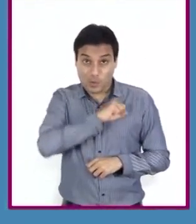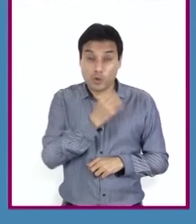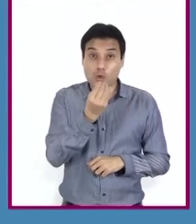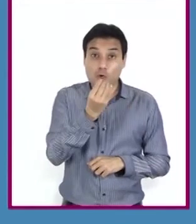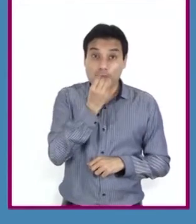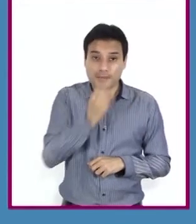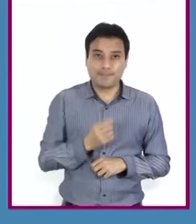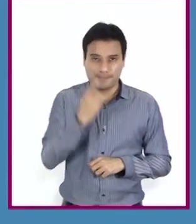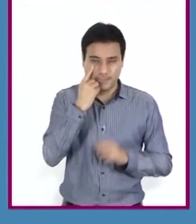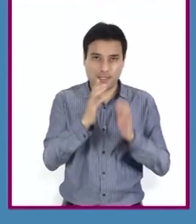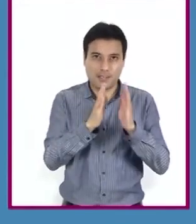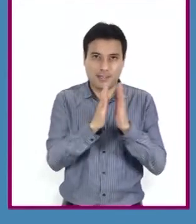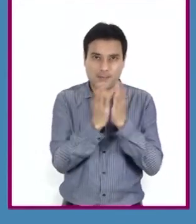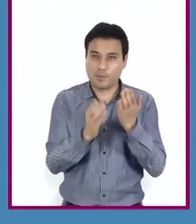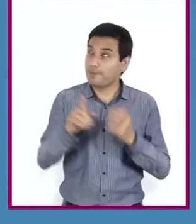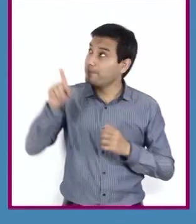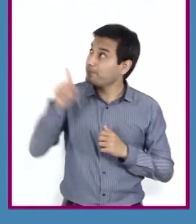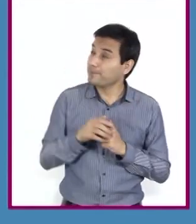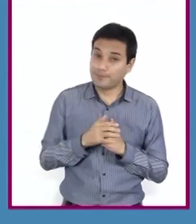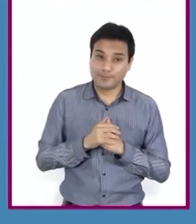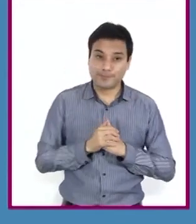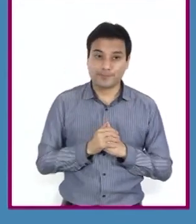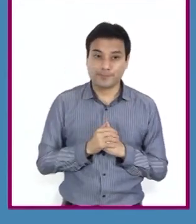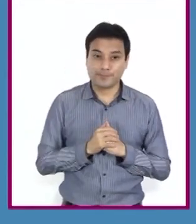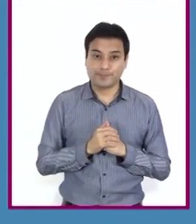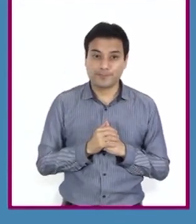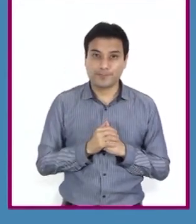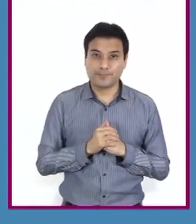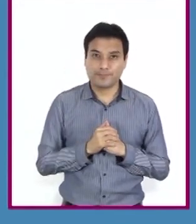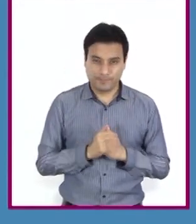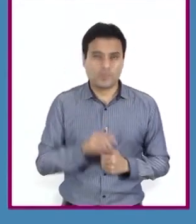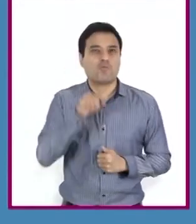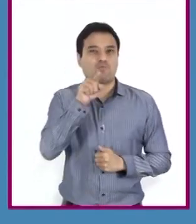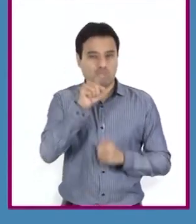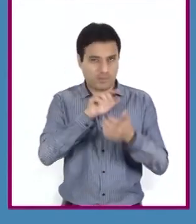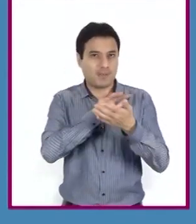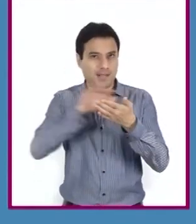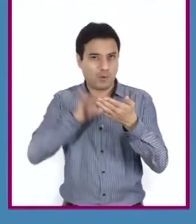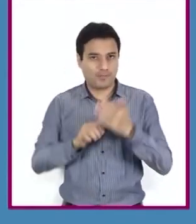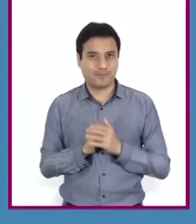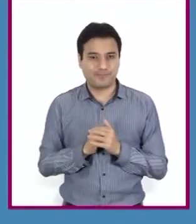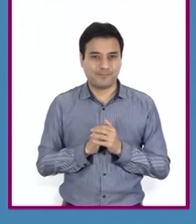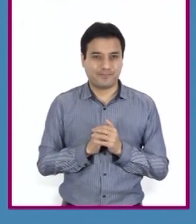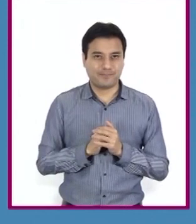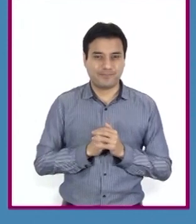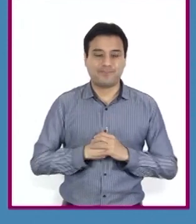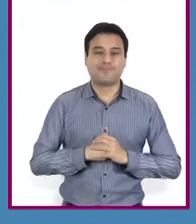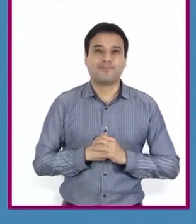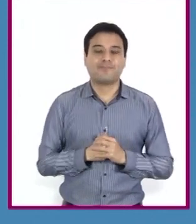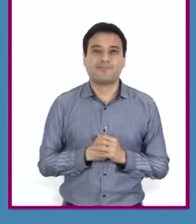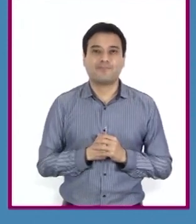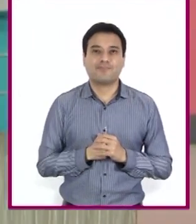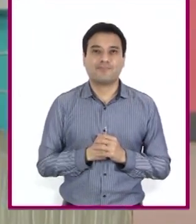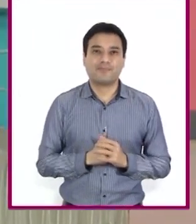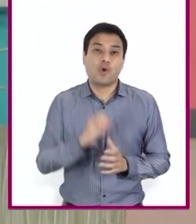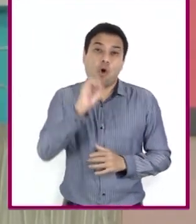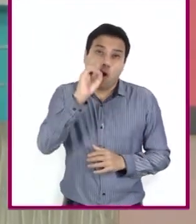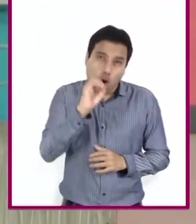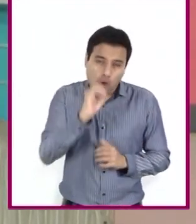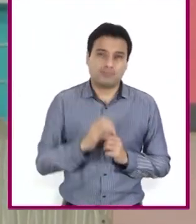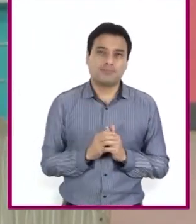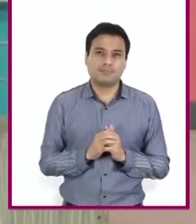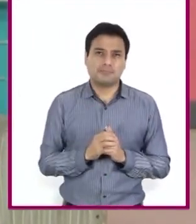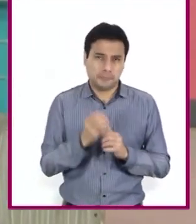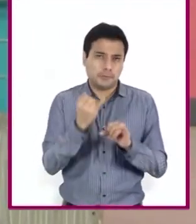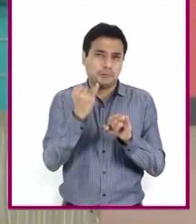libro Triptofanito, un viaje por el cuerpo humano, de Julio Frenk, o si prefieren, en